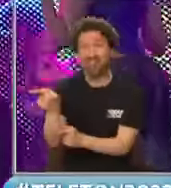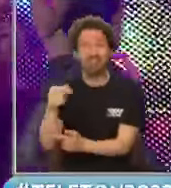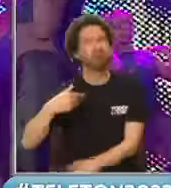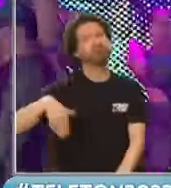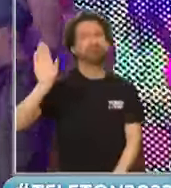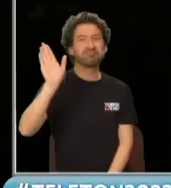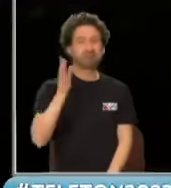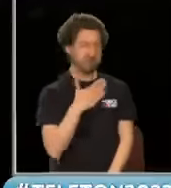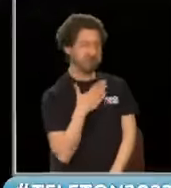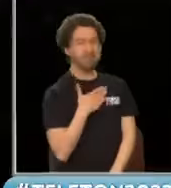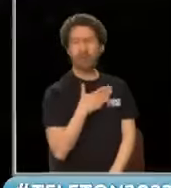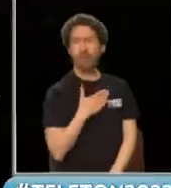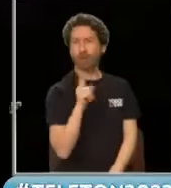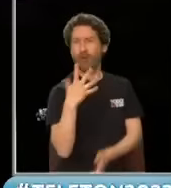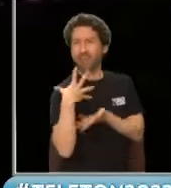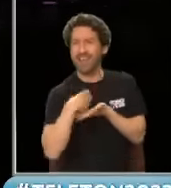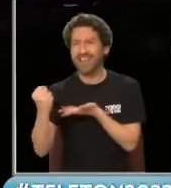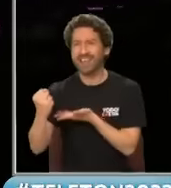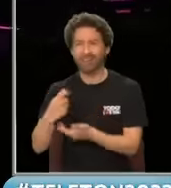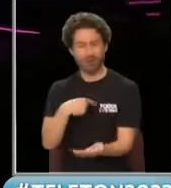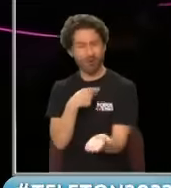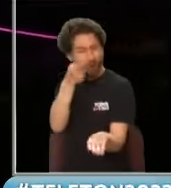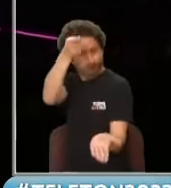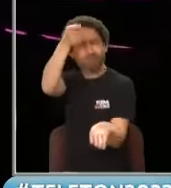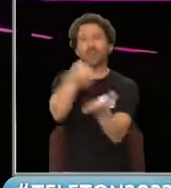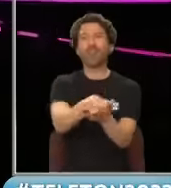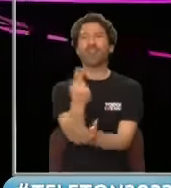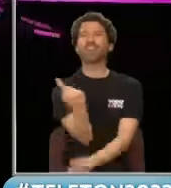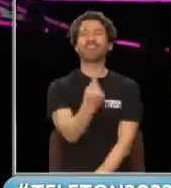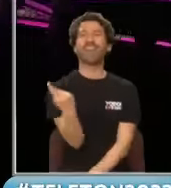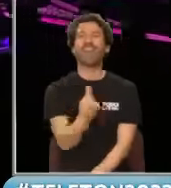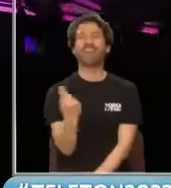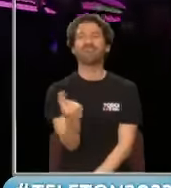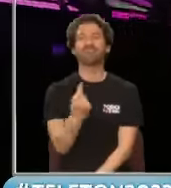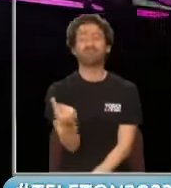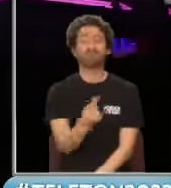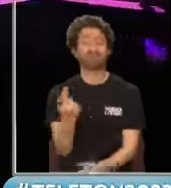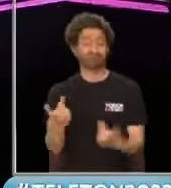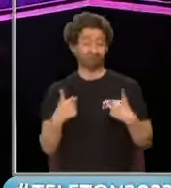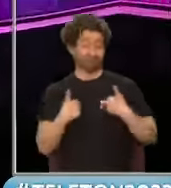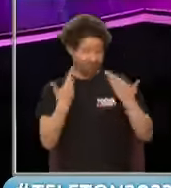no se quita, me lo pago yo.